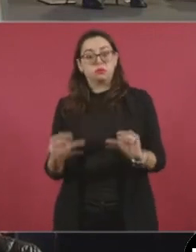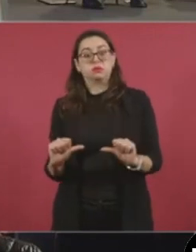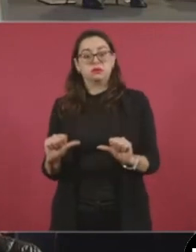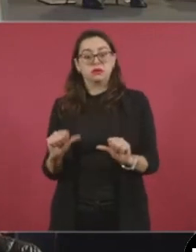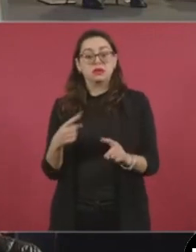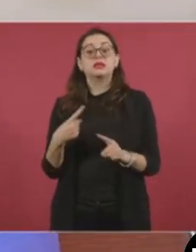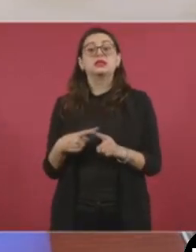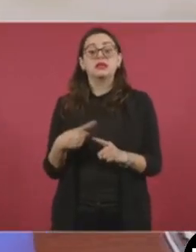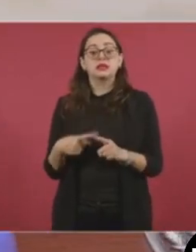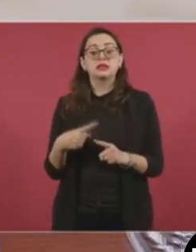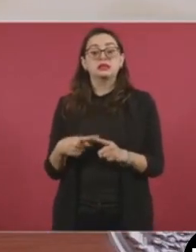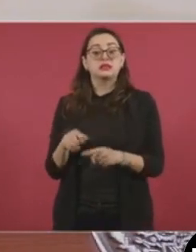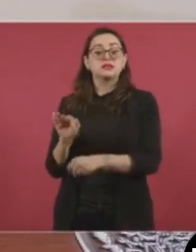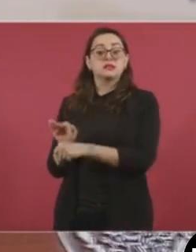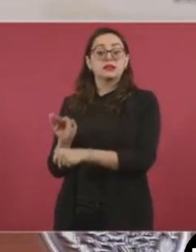es